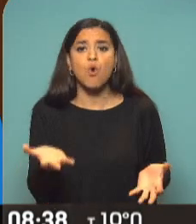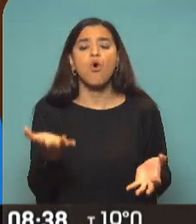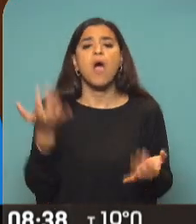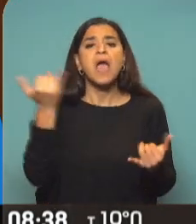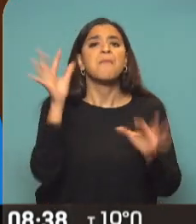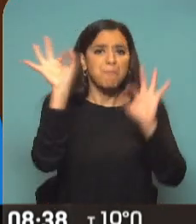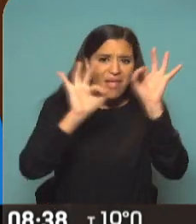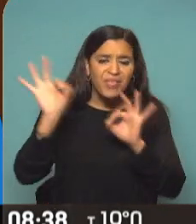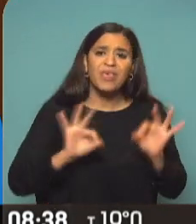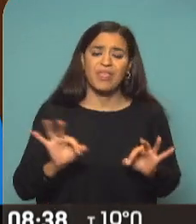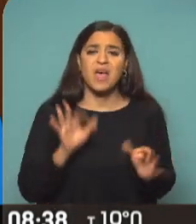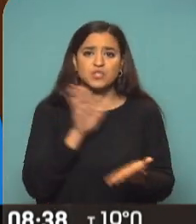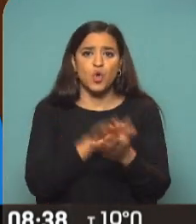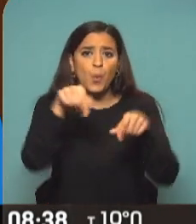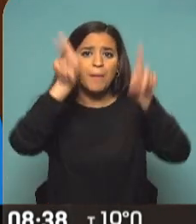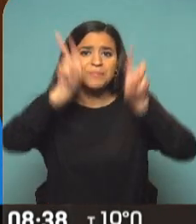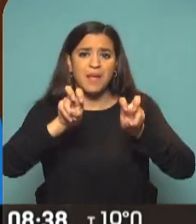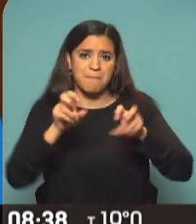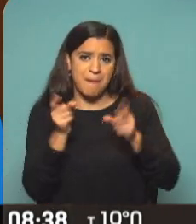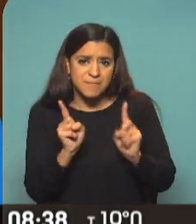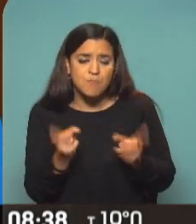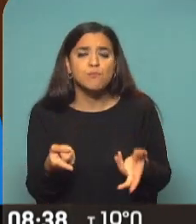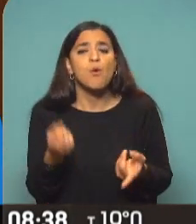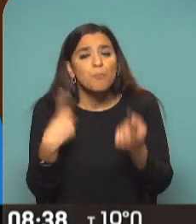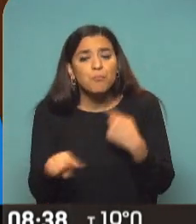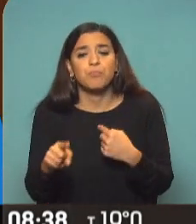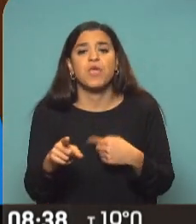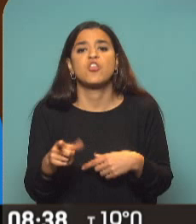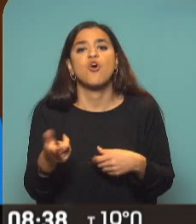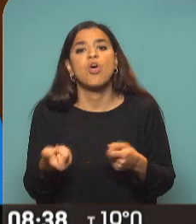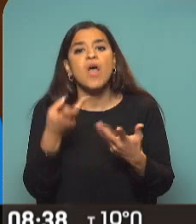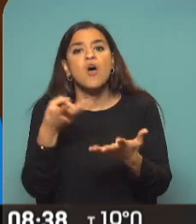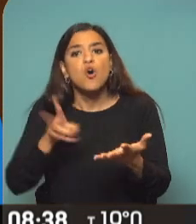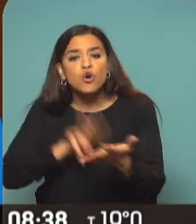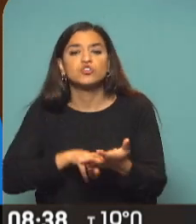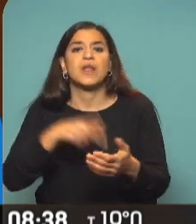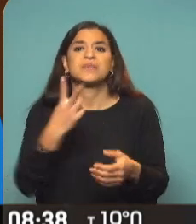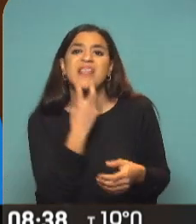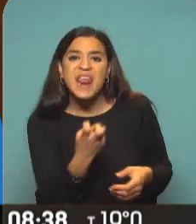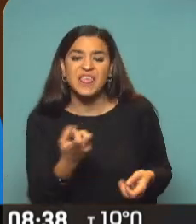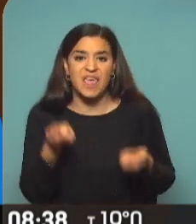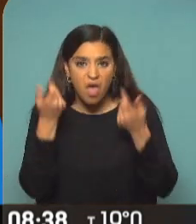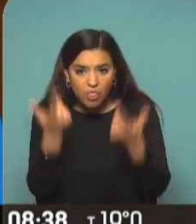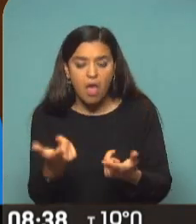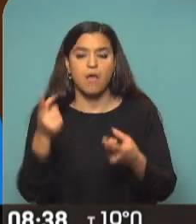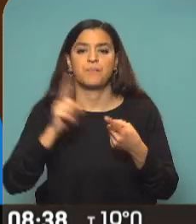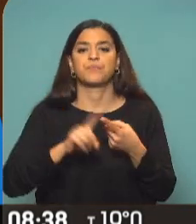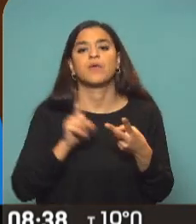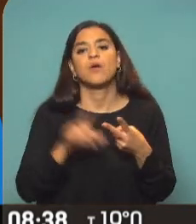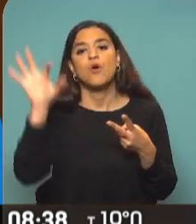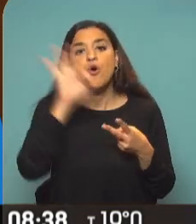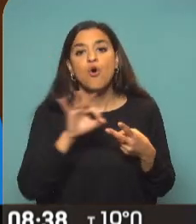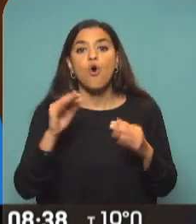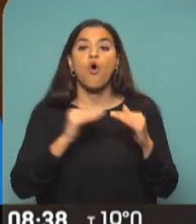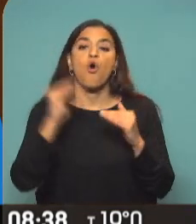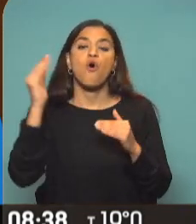tomando medidas, pero hay la restitución de la matriz energética, uh-huh, por ejemplo, llegar al